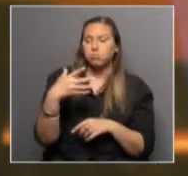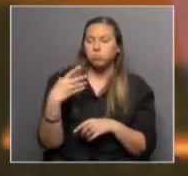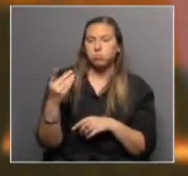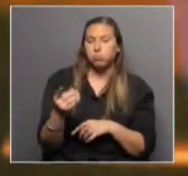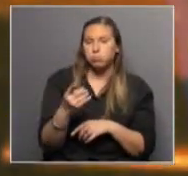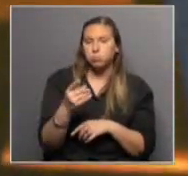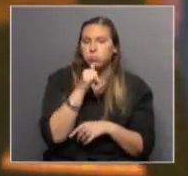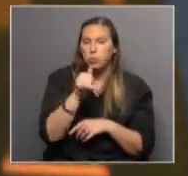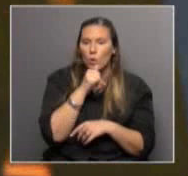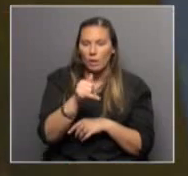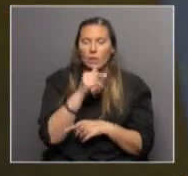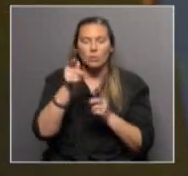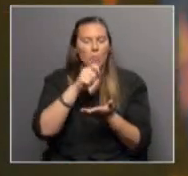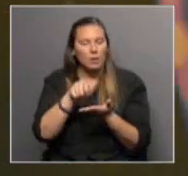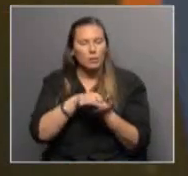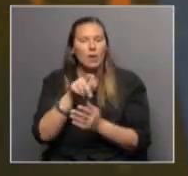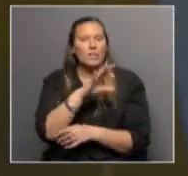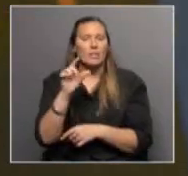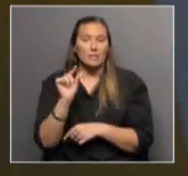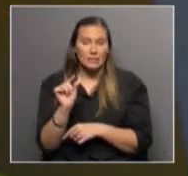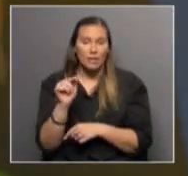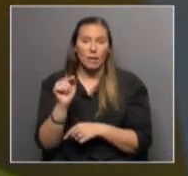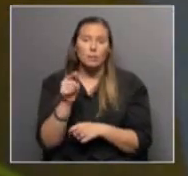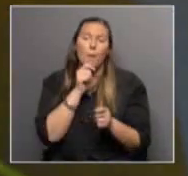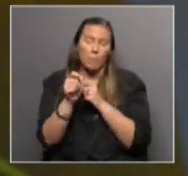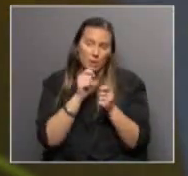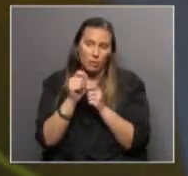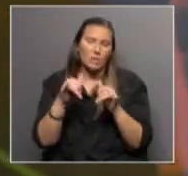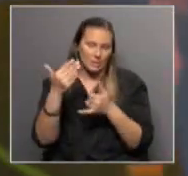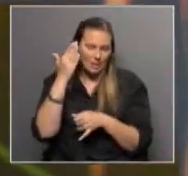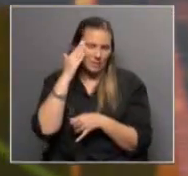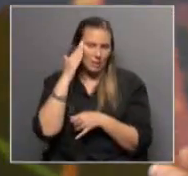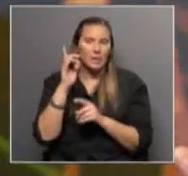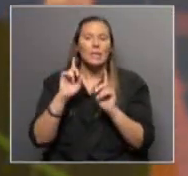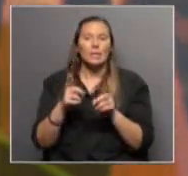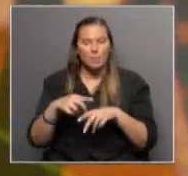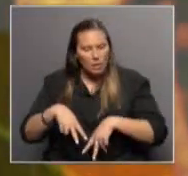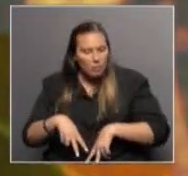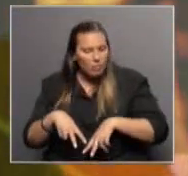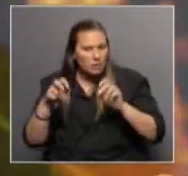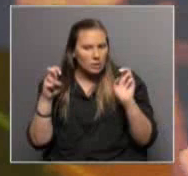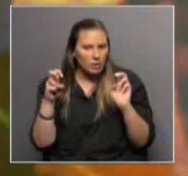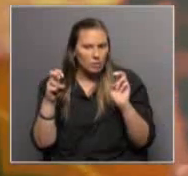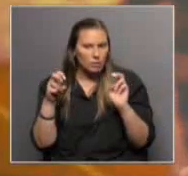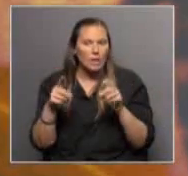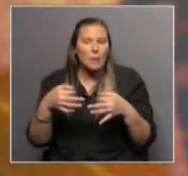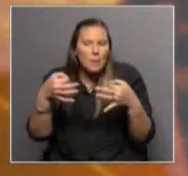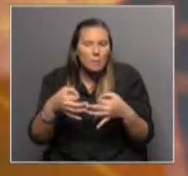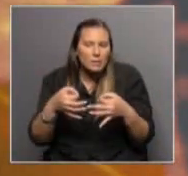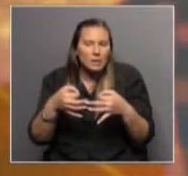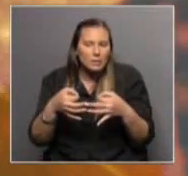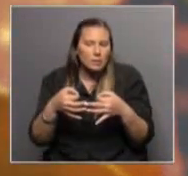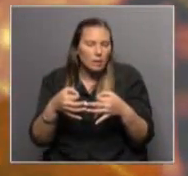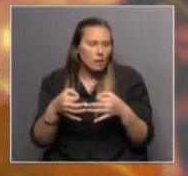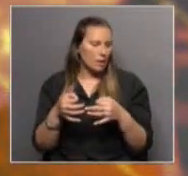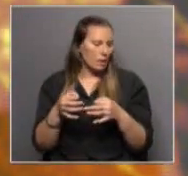también fue columnista de la letra chica bueno y ella es periodista ya sabes y también investigadora y es especialista en todo lo que tiene